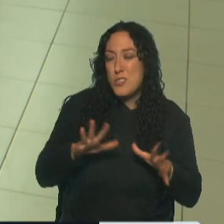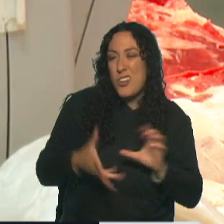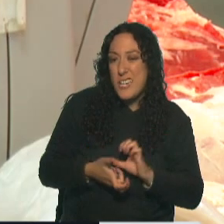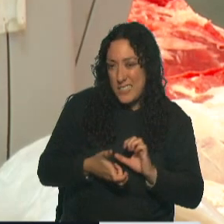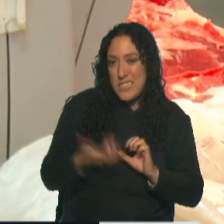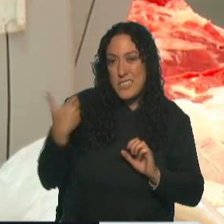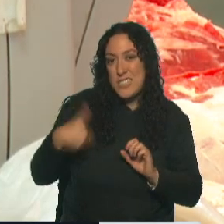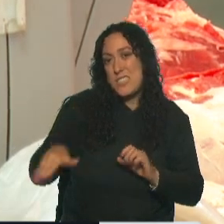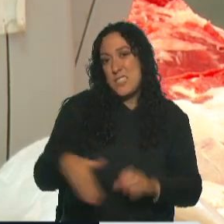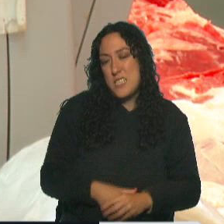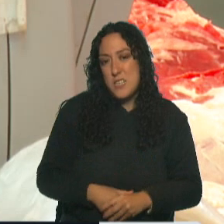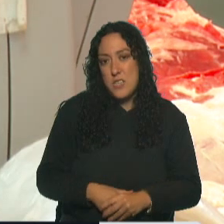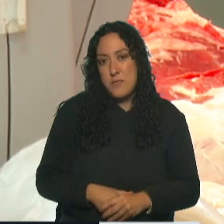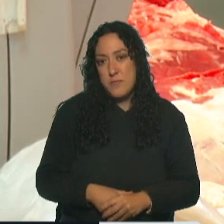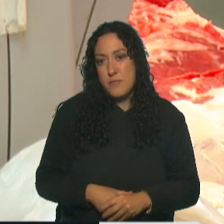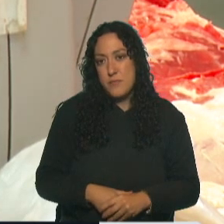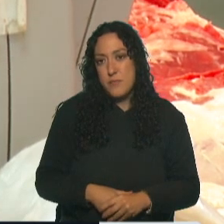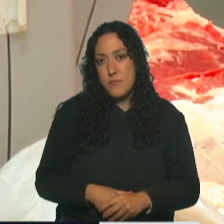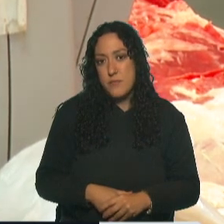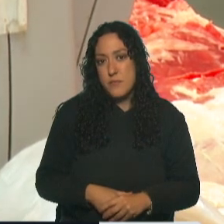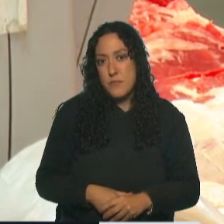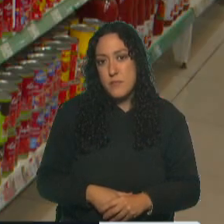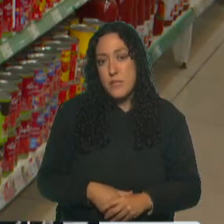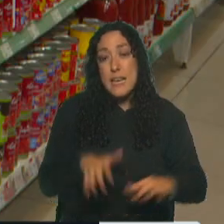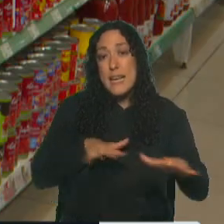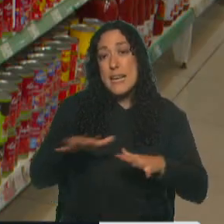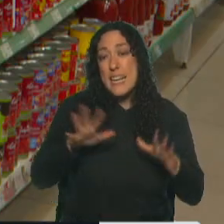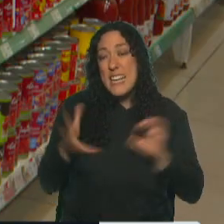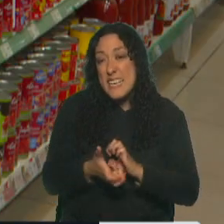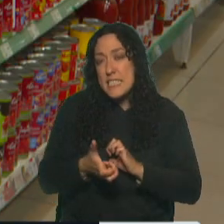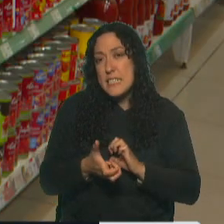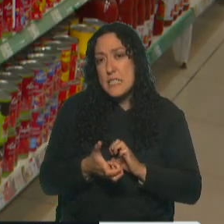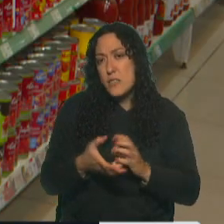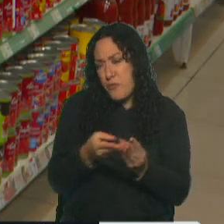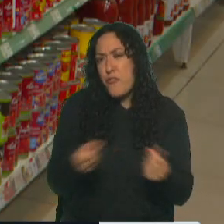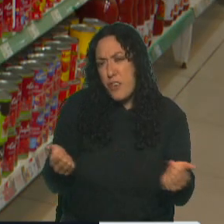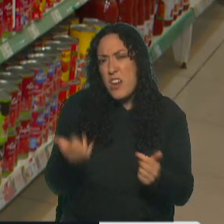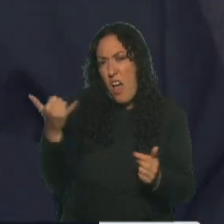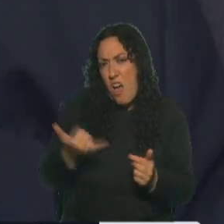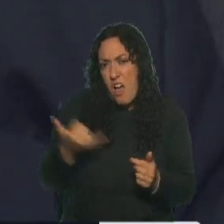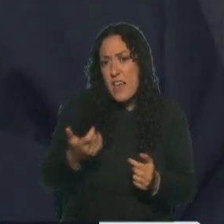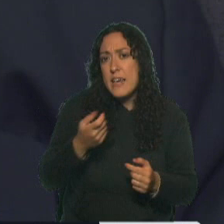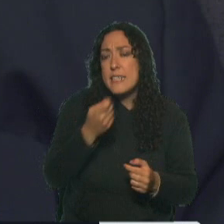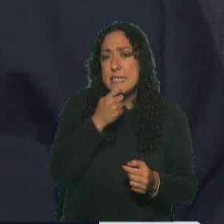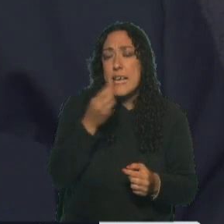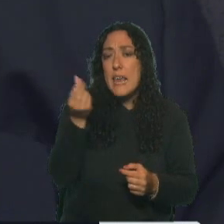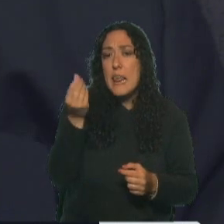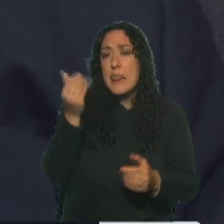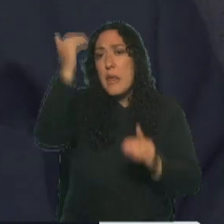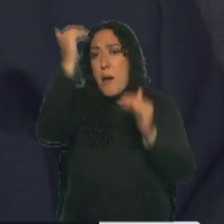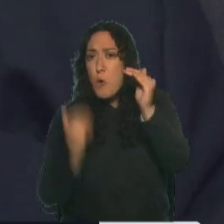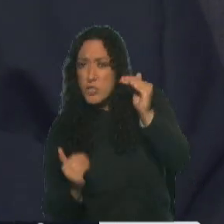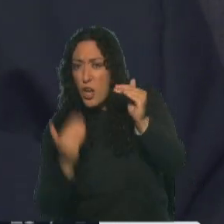a tener, ¿no es cierto? Pero las crisis pasan, ¿no es cierto? Así que en una devaluación siempre hay un